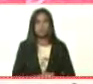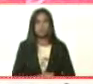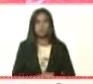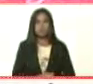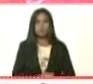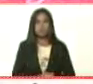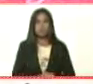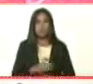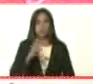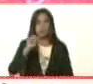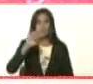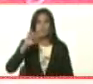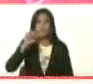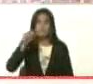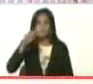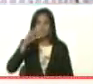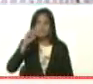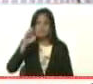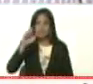Migdelis,